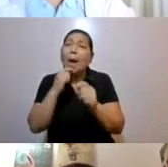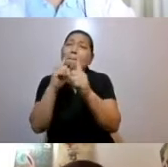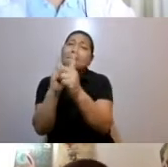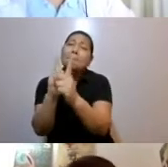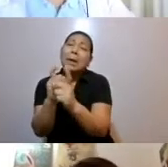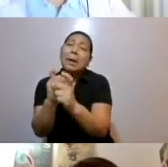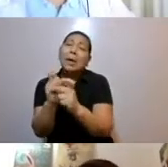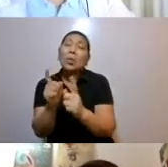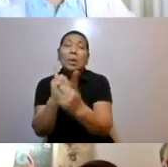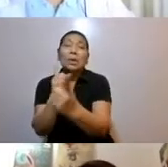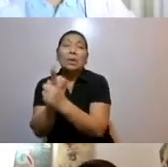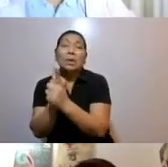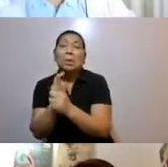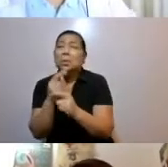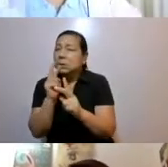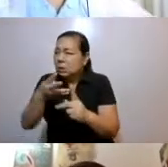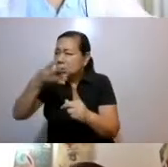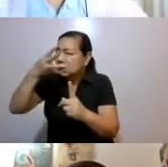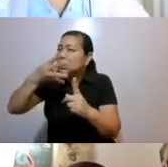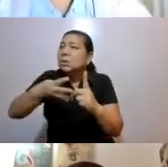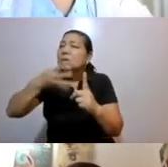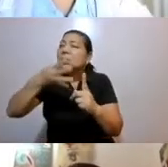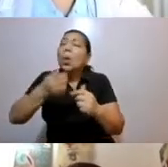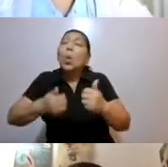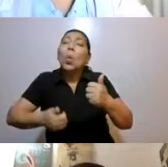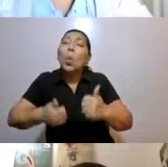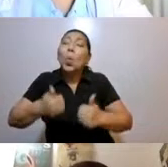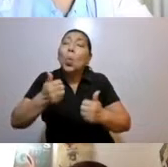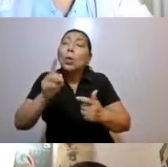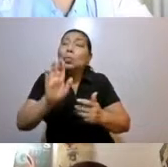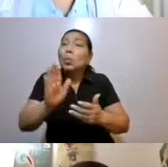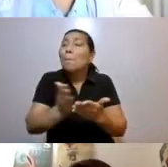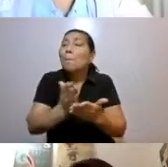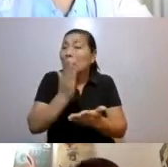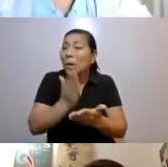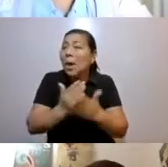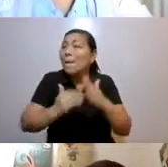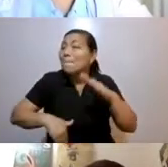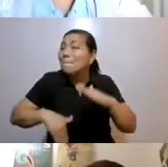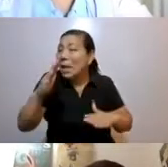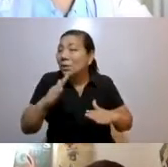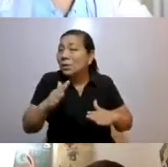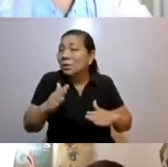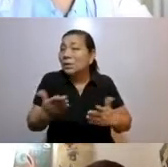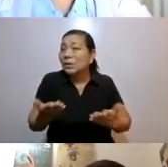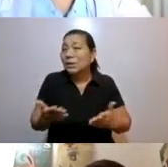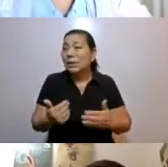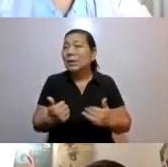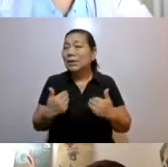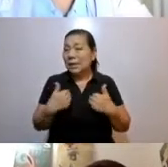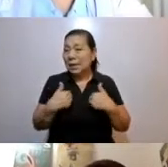preguntando al paciente, vamos viendo cuál de los problemas es el más frecuente o el que